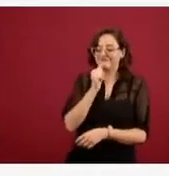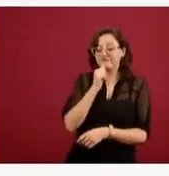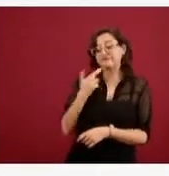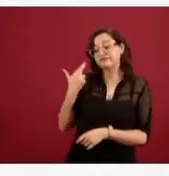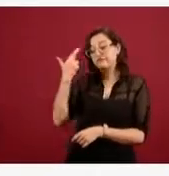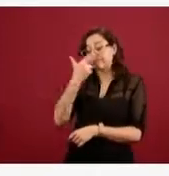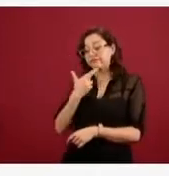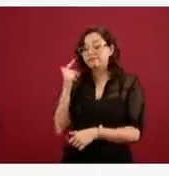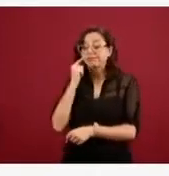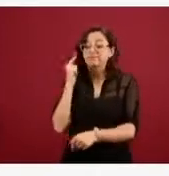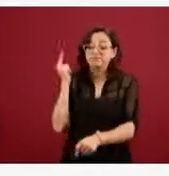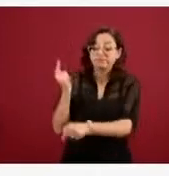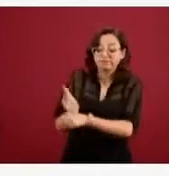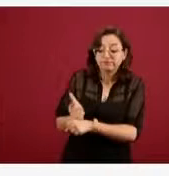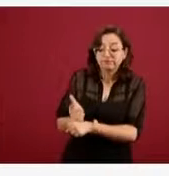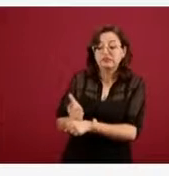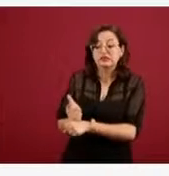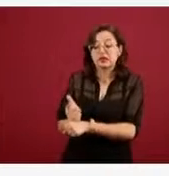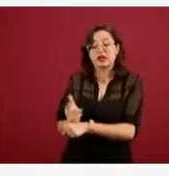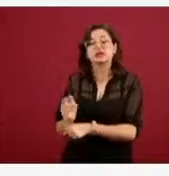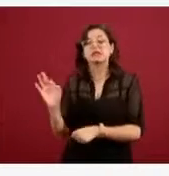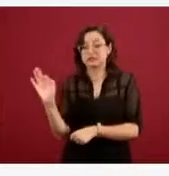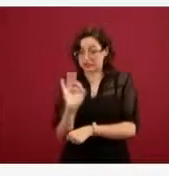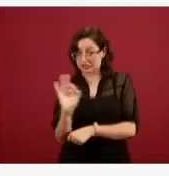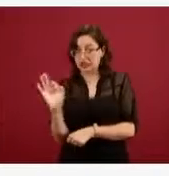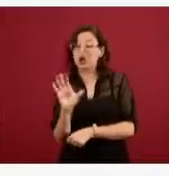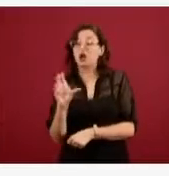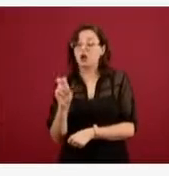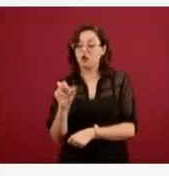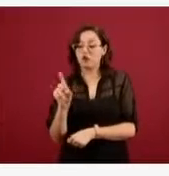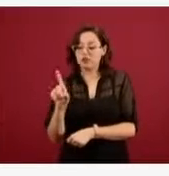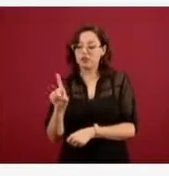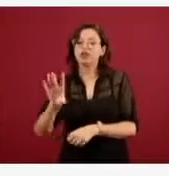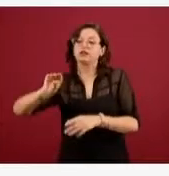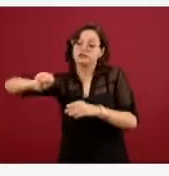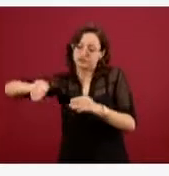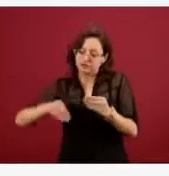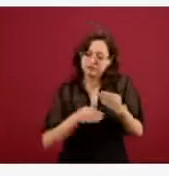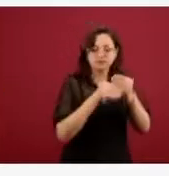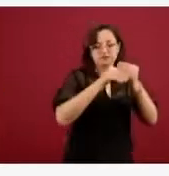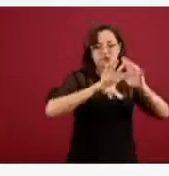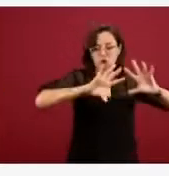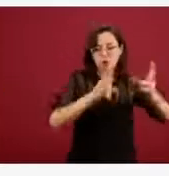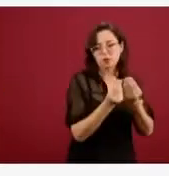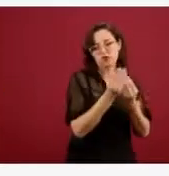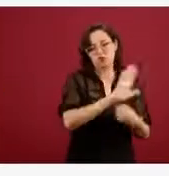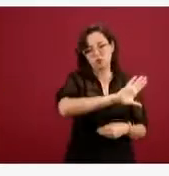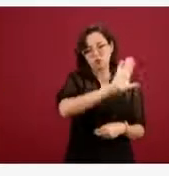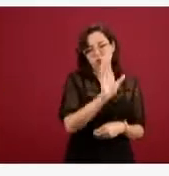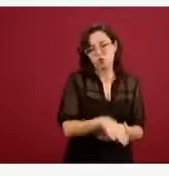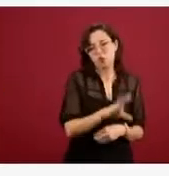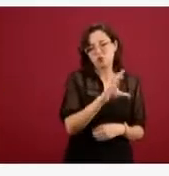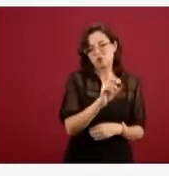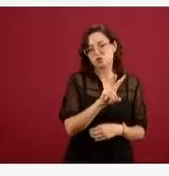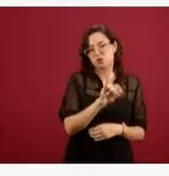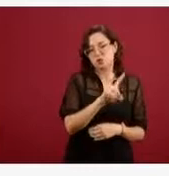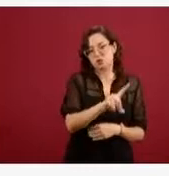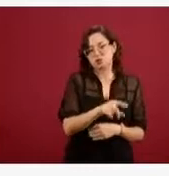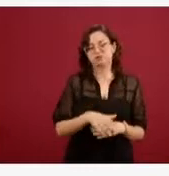de confirmarse, algunas de ellas pudieran pasar a formar parte de la estadística de